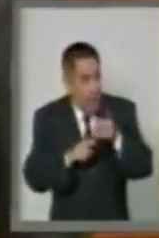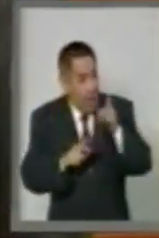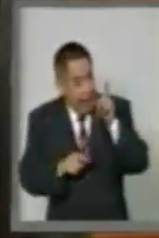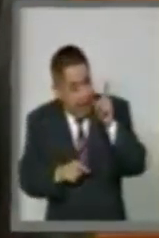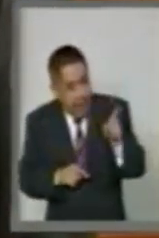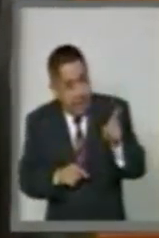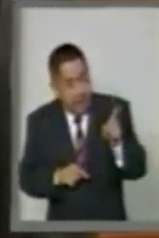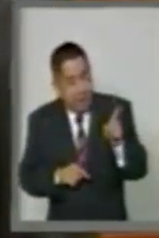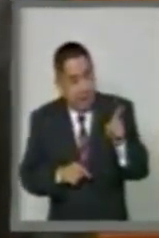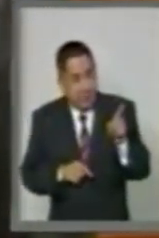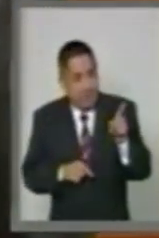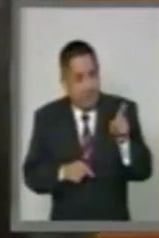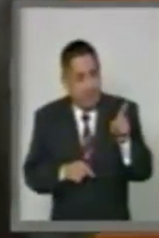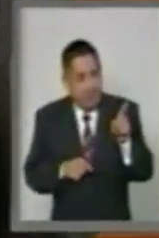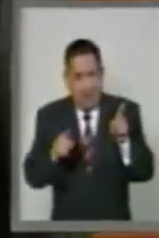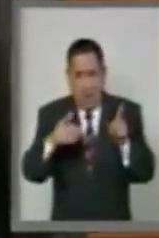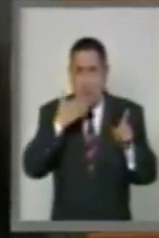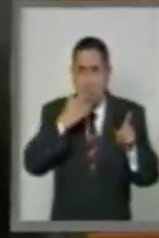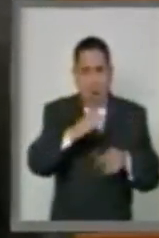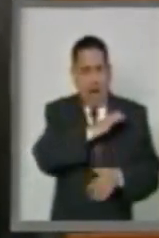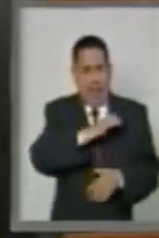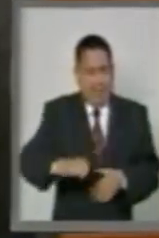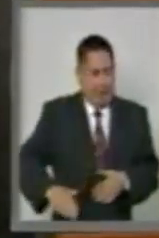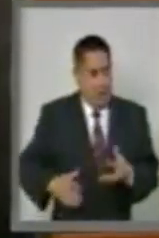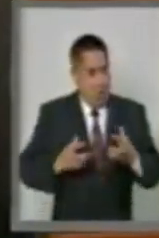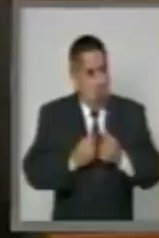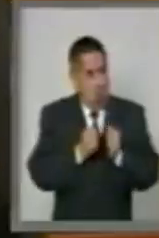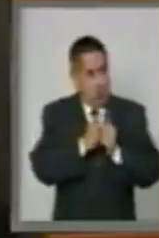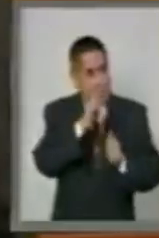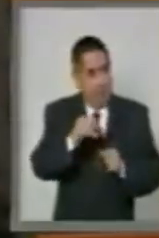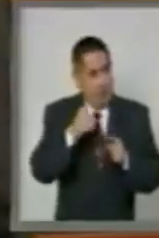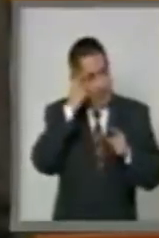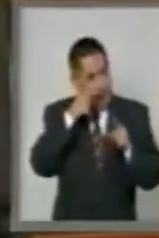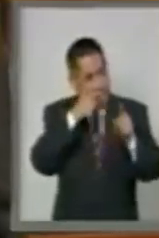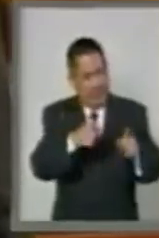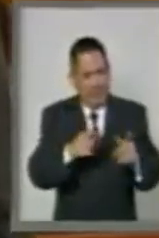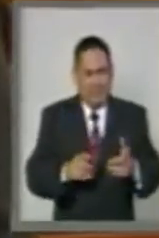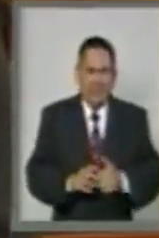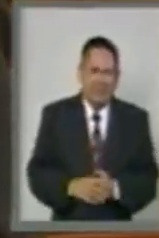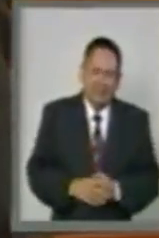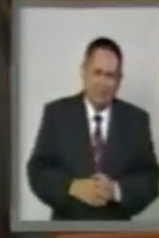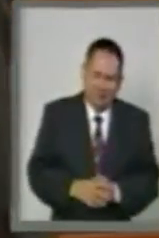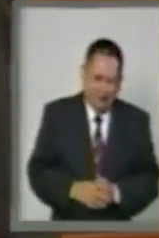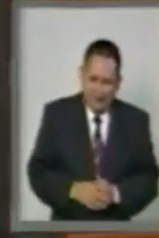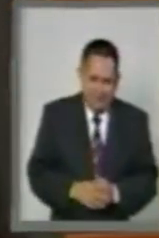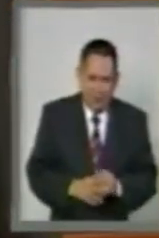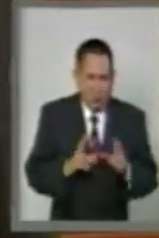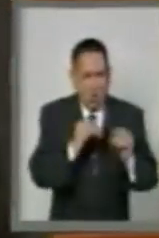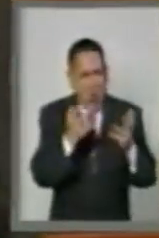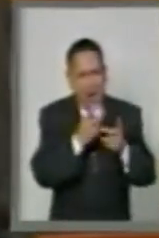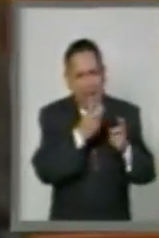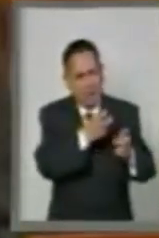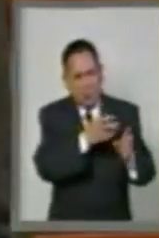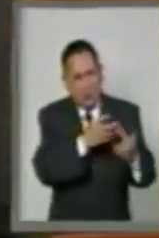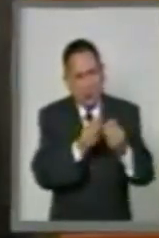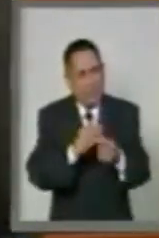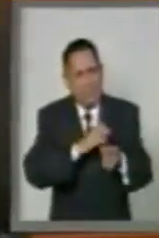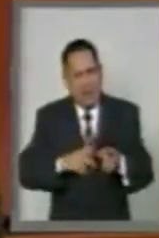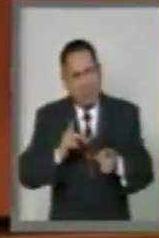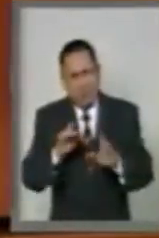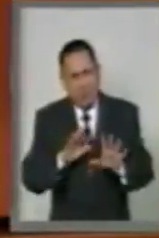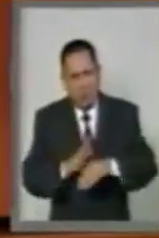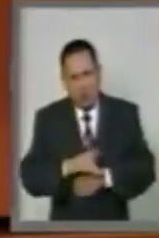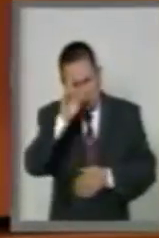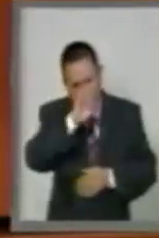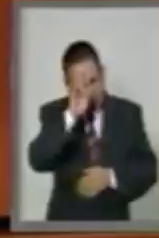va a ser un buen candidato del PRI? No lo haga. Yo se